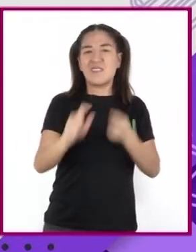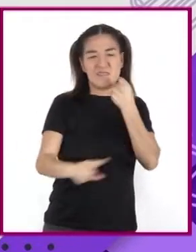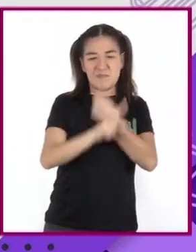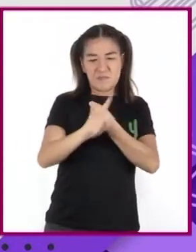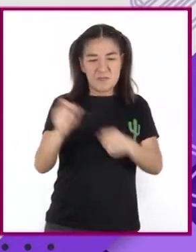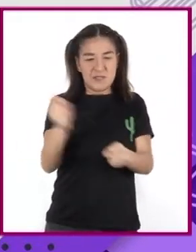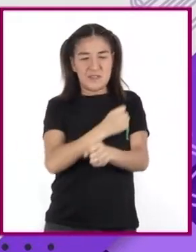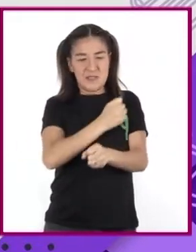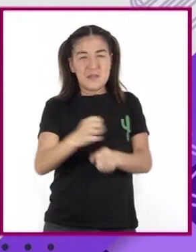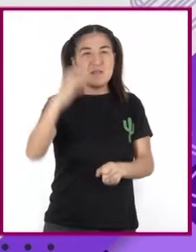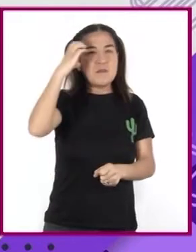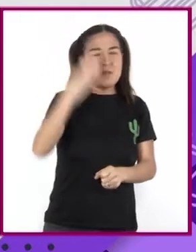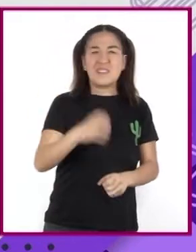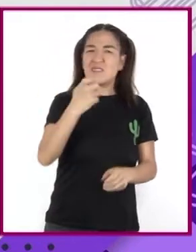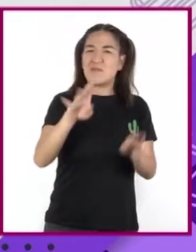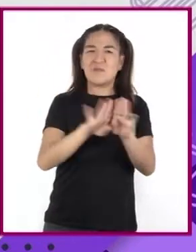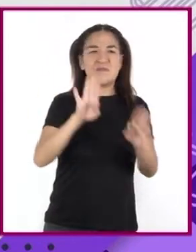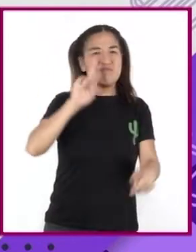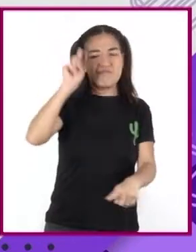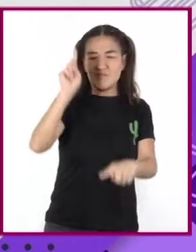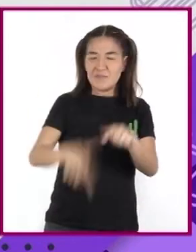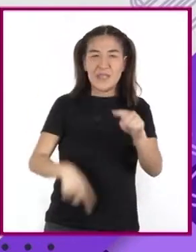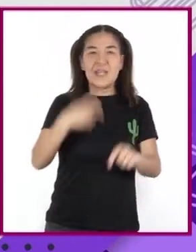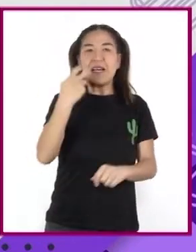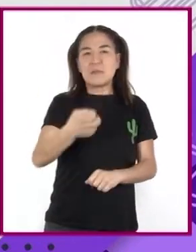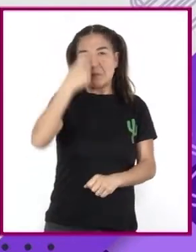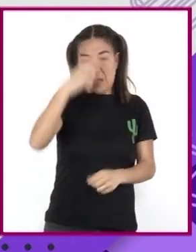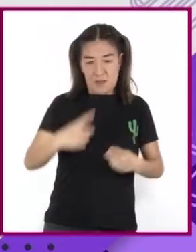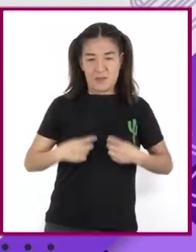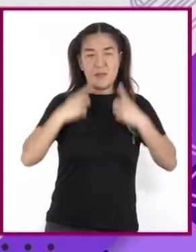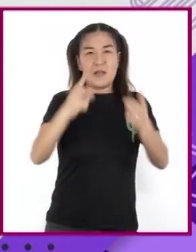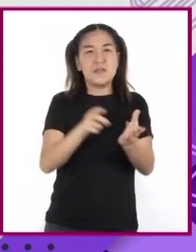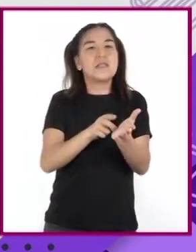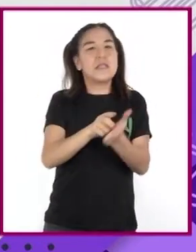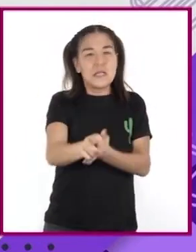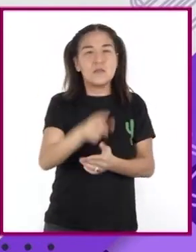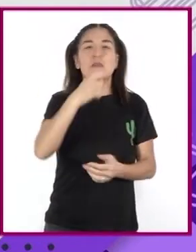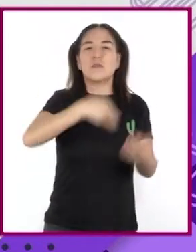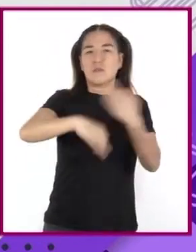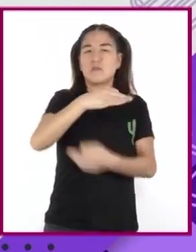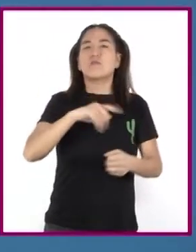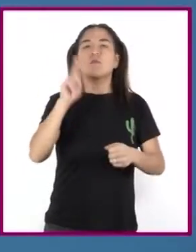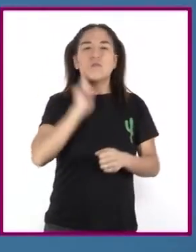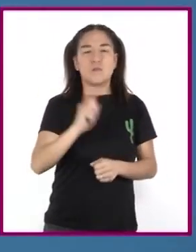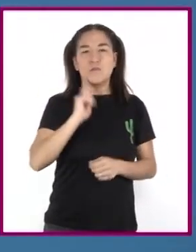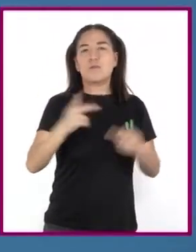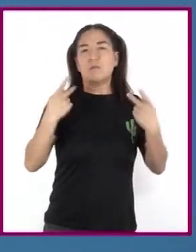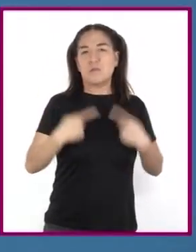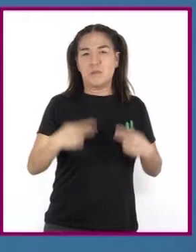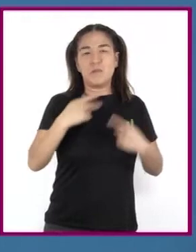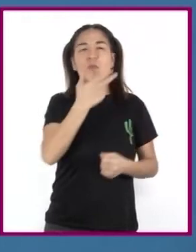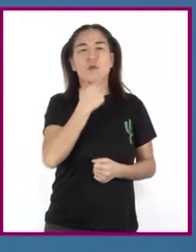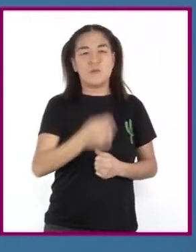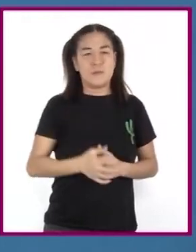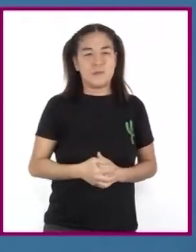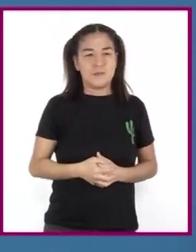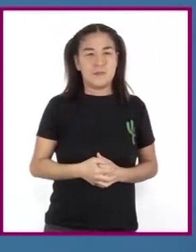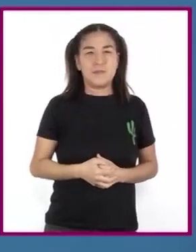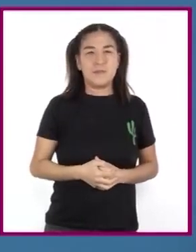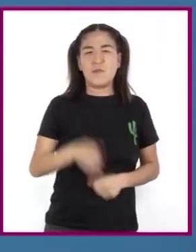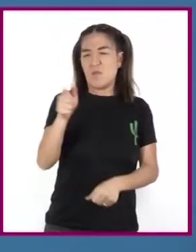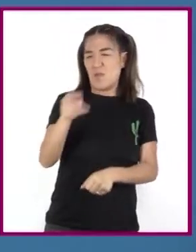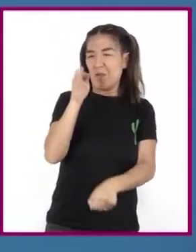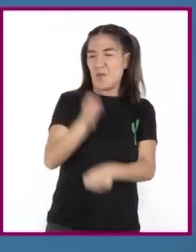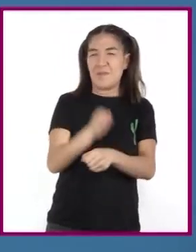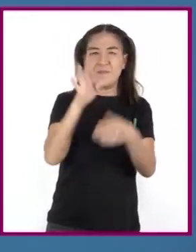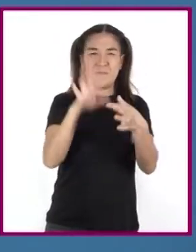género, fortaleciendo el ejercicio de los derechos y la vida de las personas. Maestro, lo que acaba